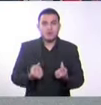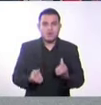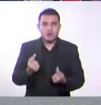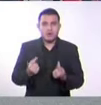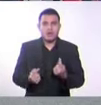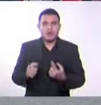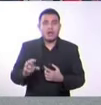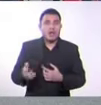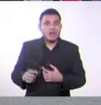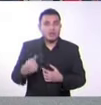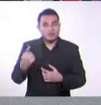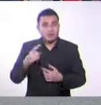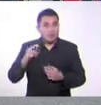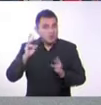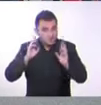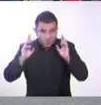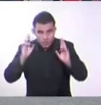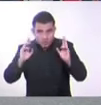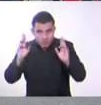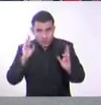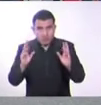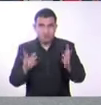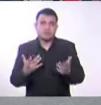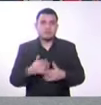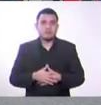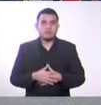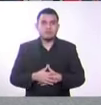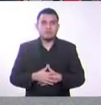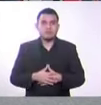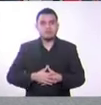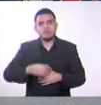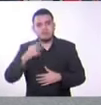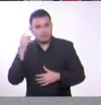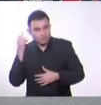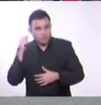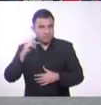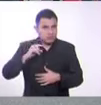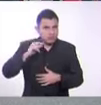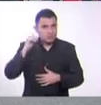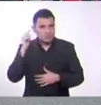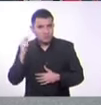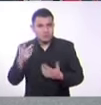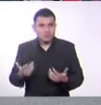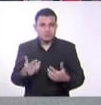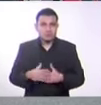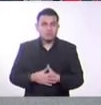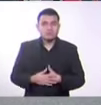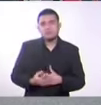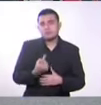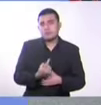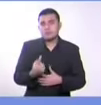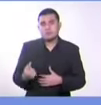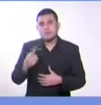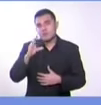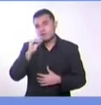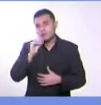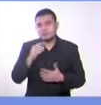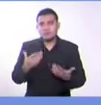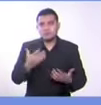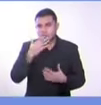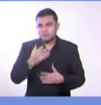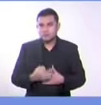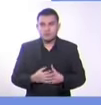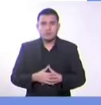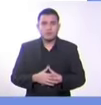son sonidos. Las radios son sonidos, así como... Música. Salen personas hablando, ajá, ¿no?